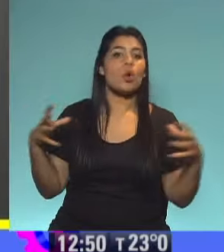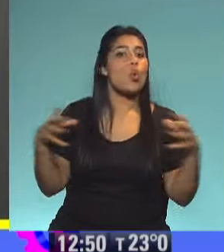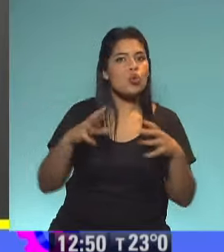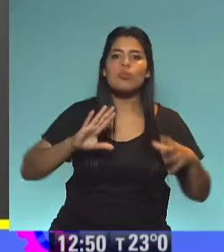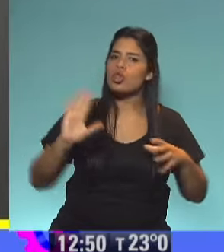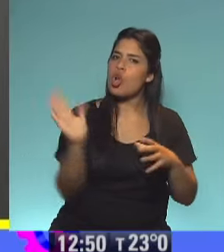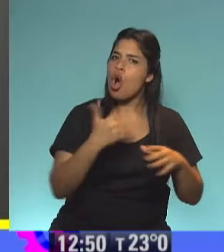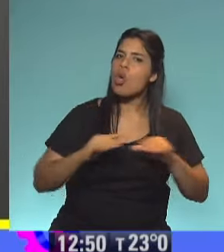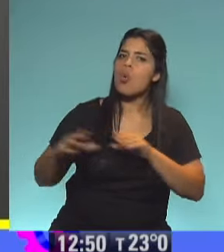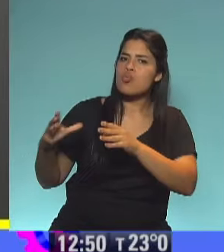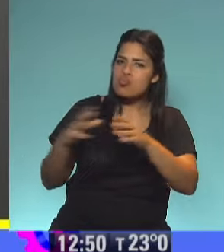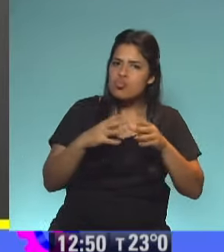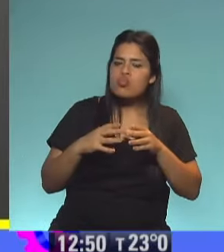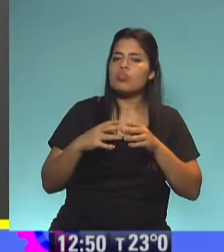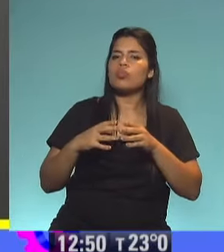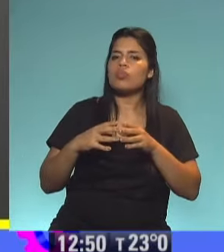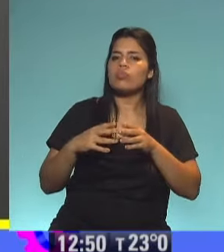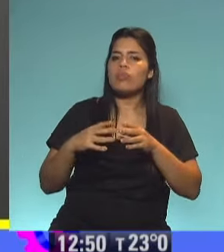problema.